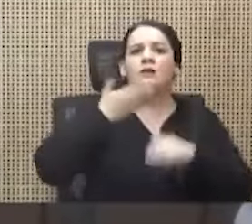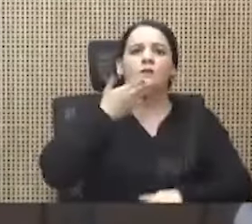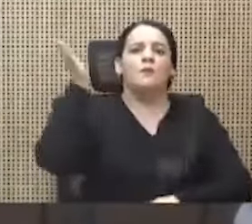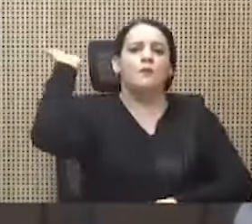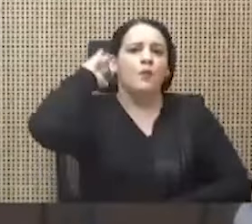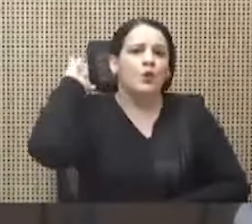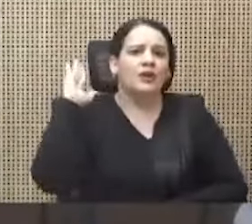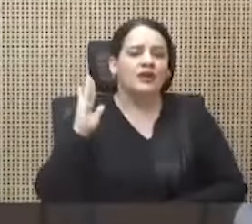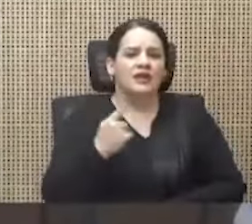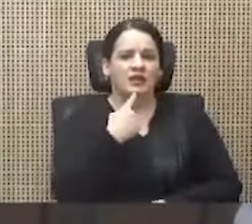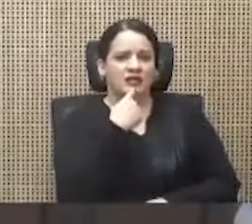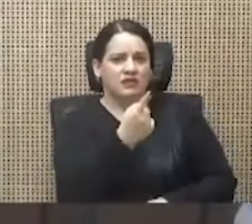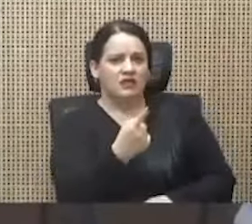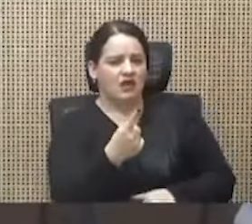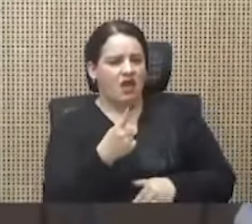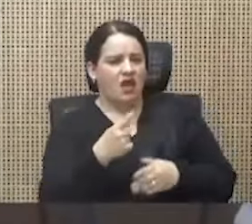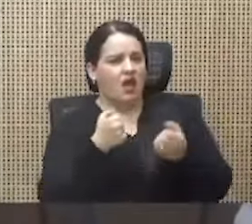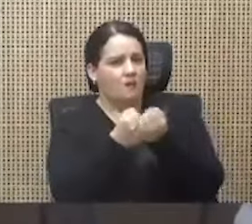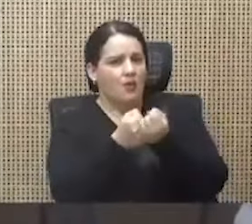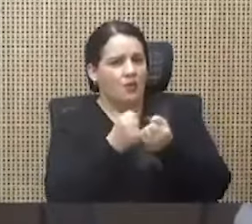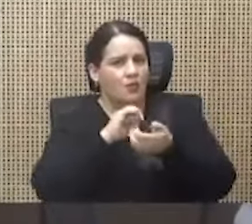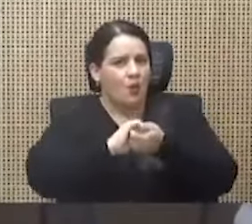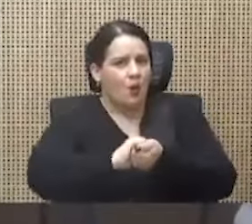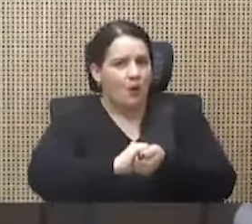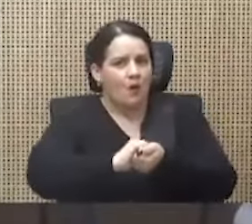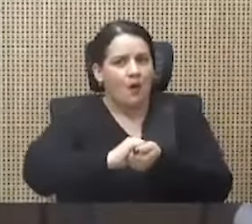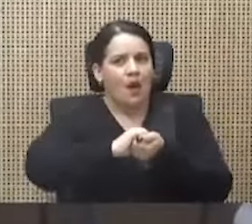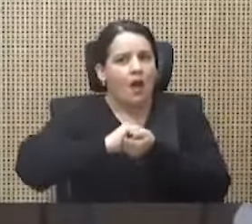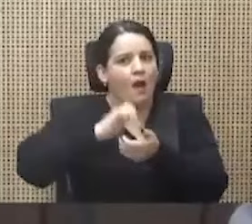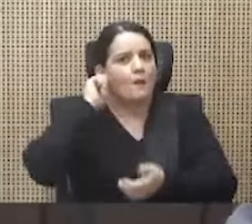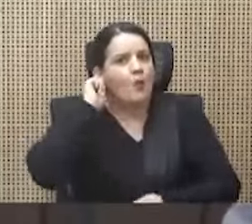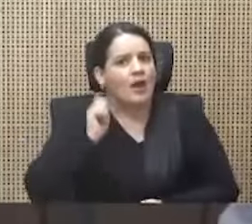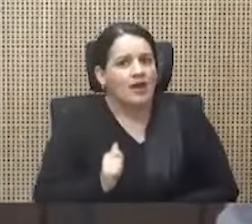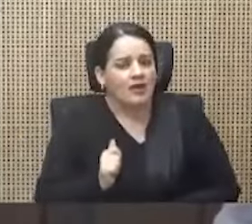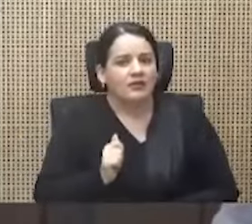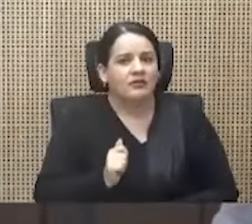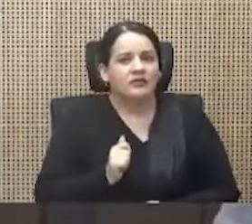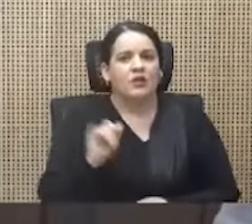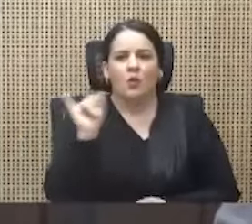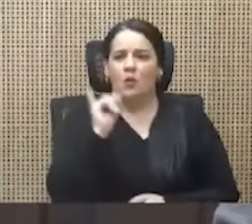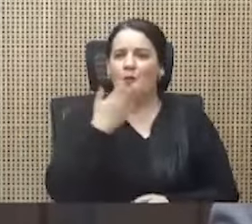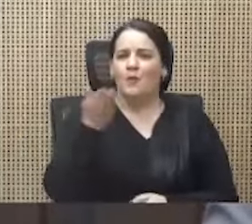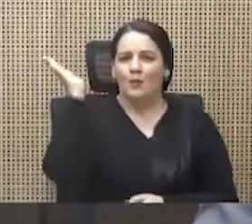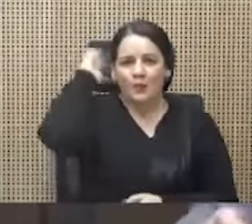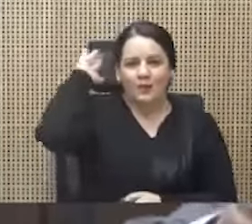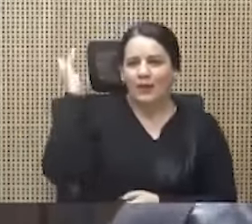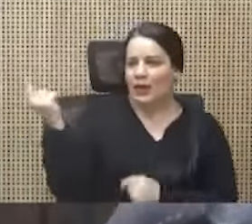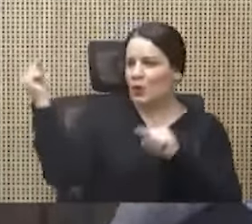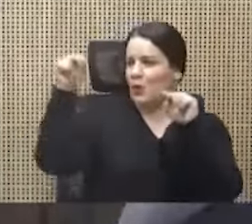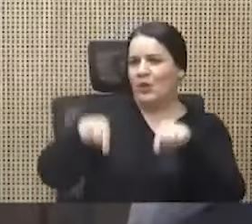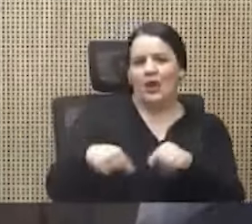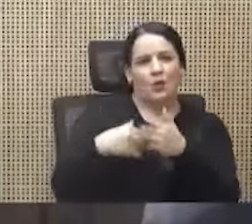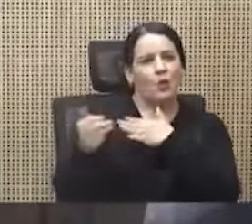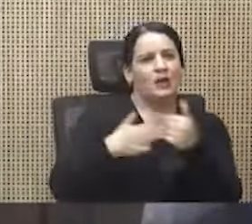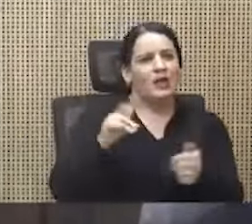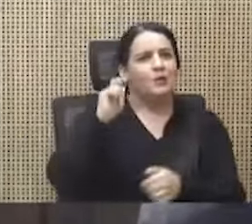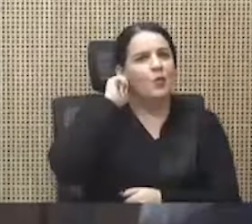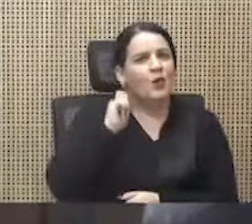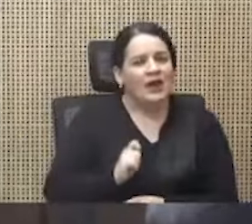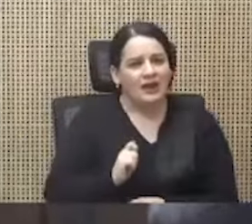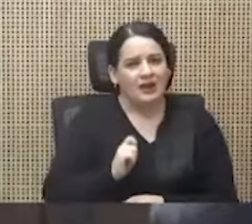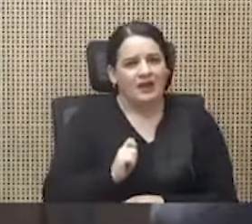calificar la sororidad como hipocresía, para que no venga cualquier mujer patriarcal que ha vivido de